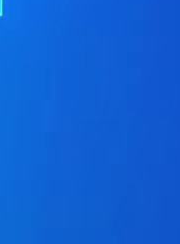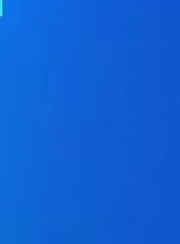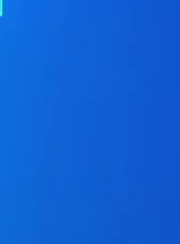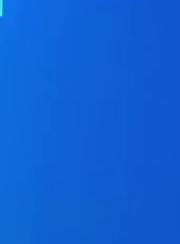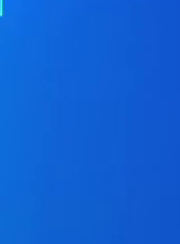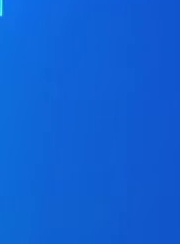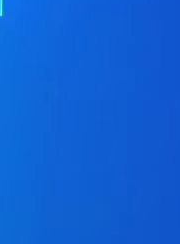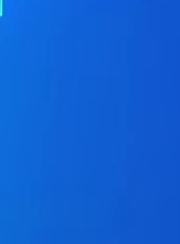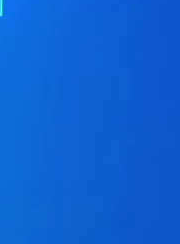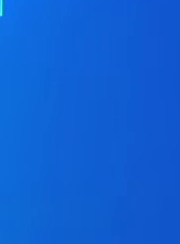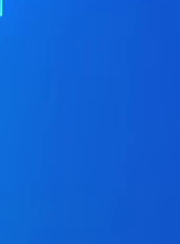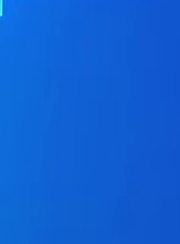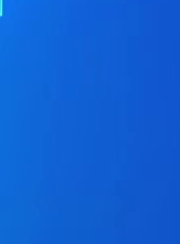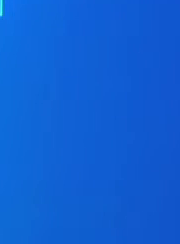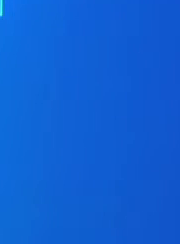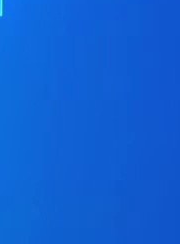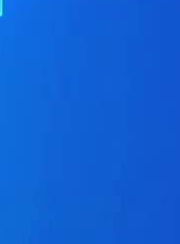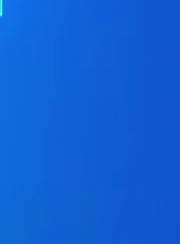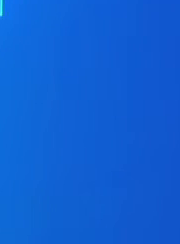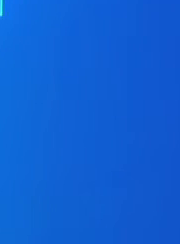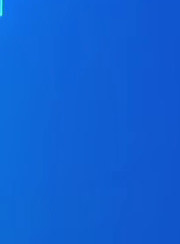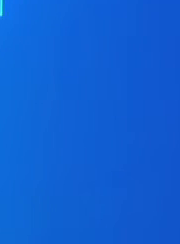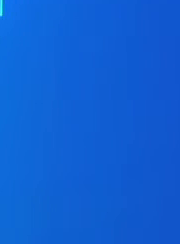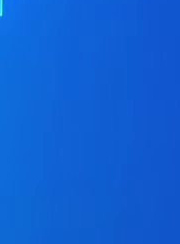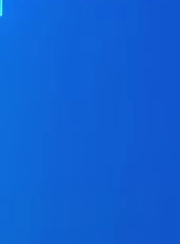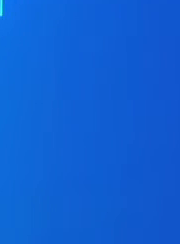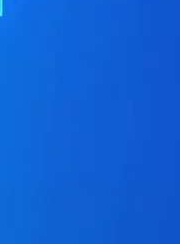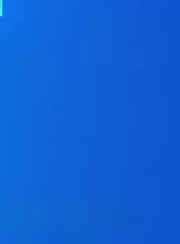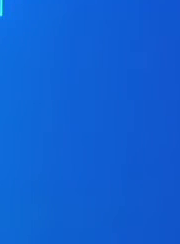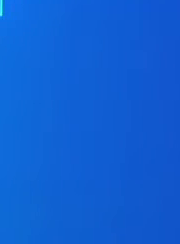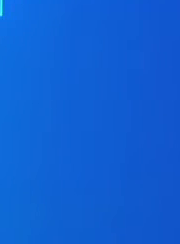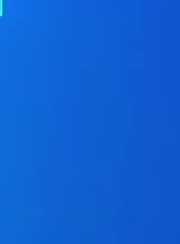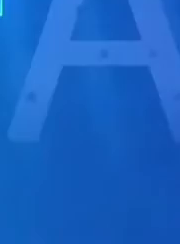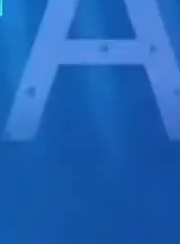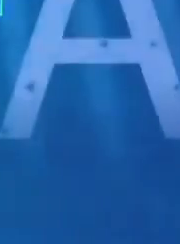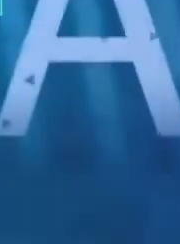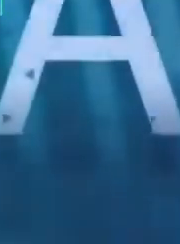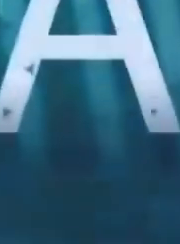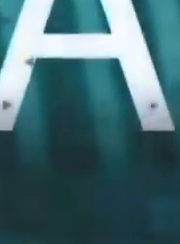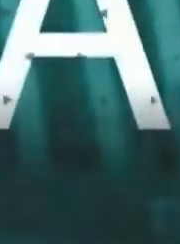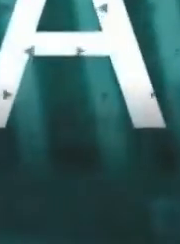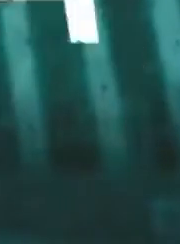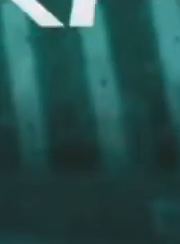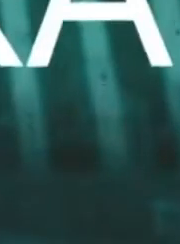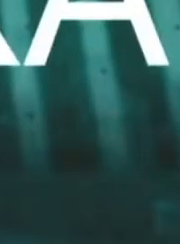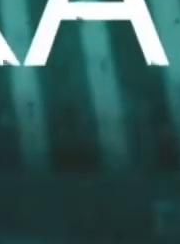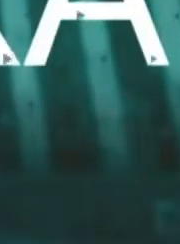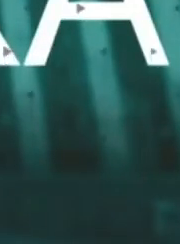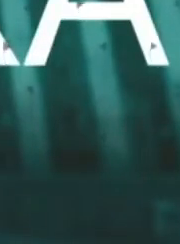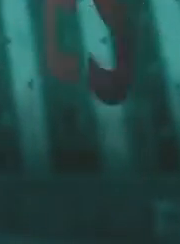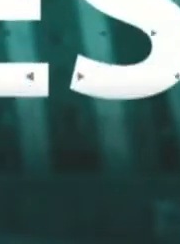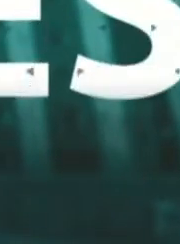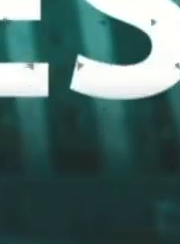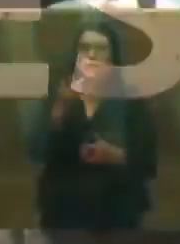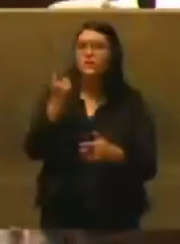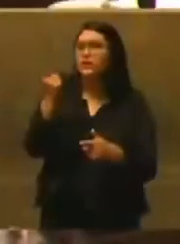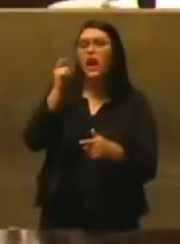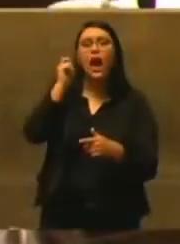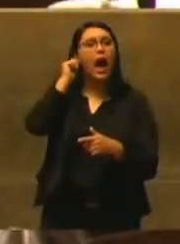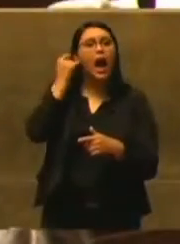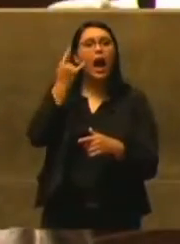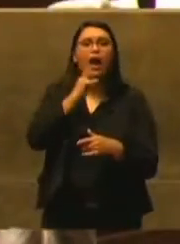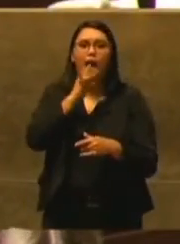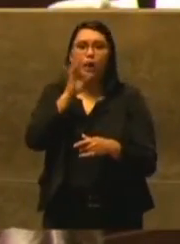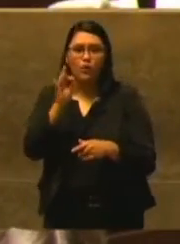Miriam, por la motivación y el apoyo, al cacique del lugar, a la doctora Claudia Gauto por la posibilidad